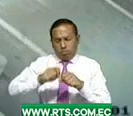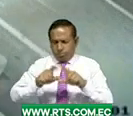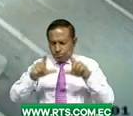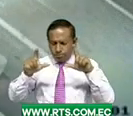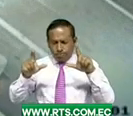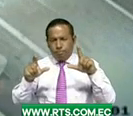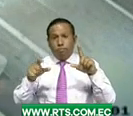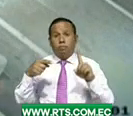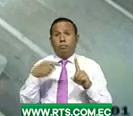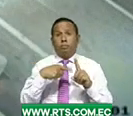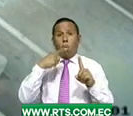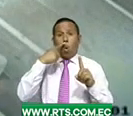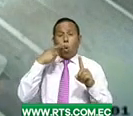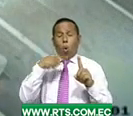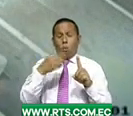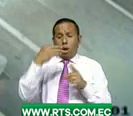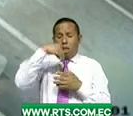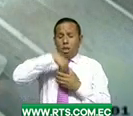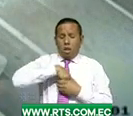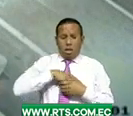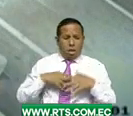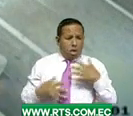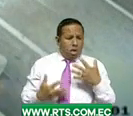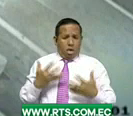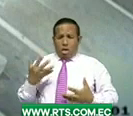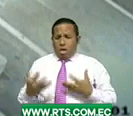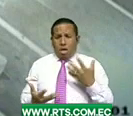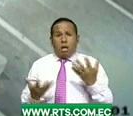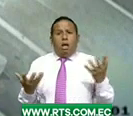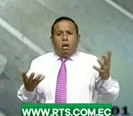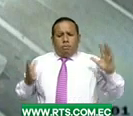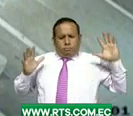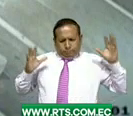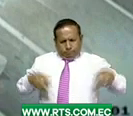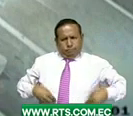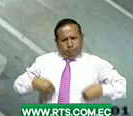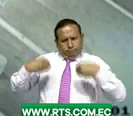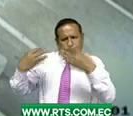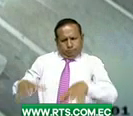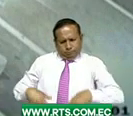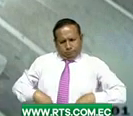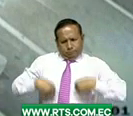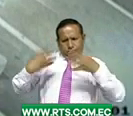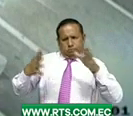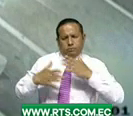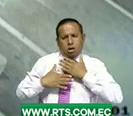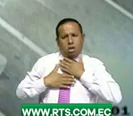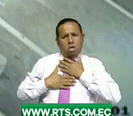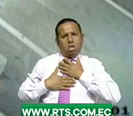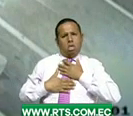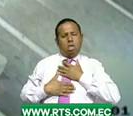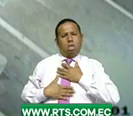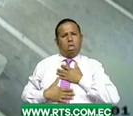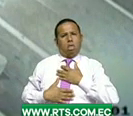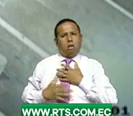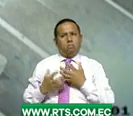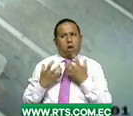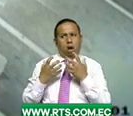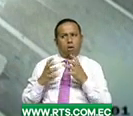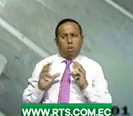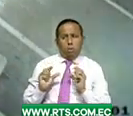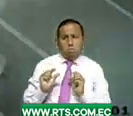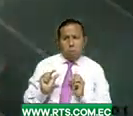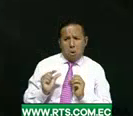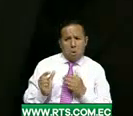hombre, con el miedo encerrado en su alma, lo único que pudo hacer fue entregar el dinero recaudado. Menos mal no se enojaron porque el monto